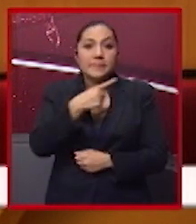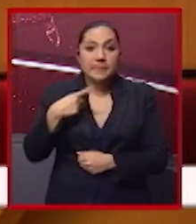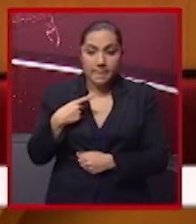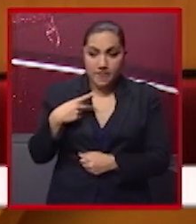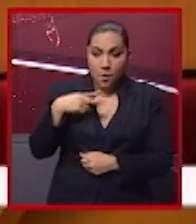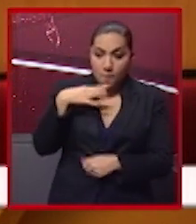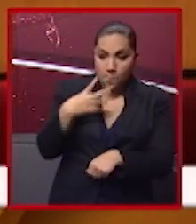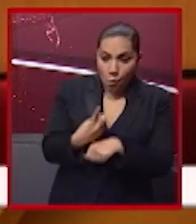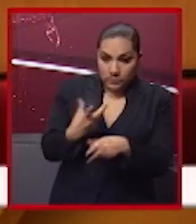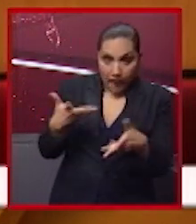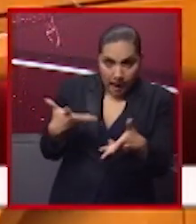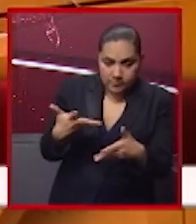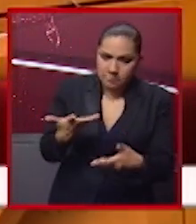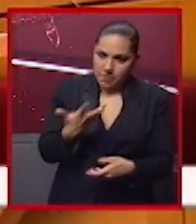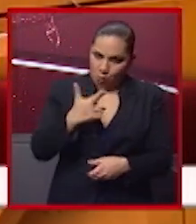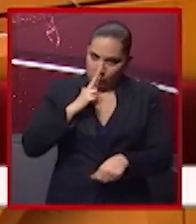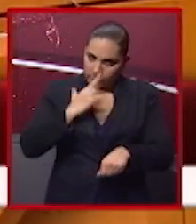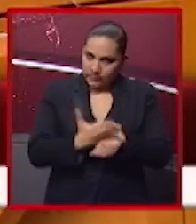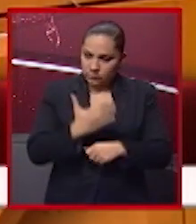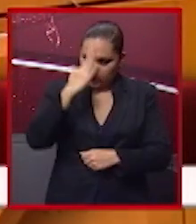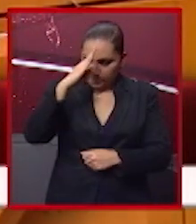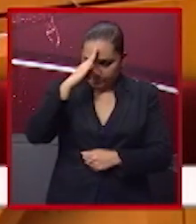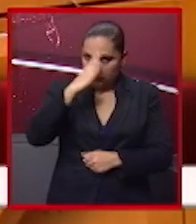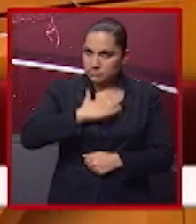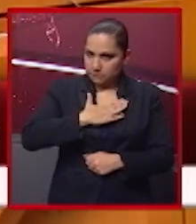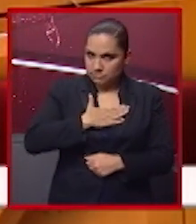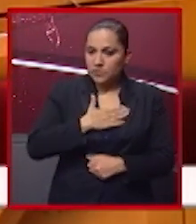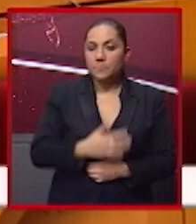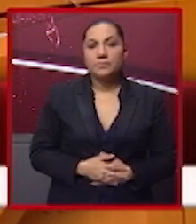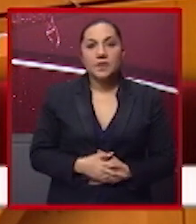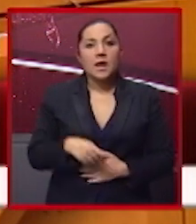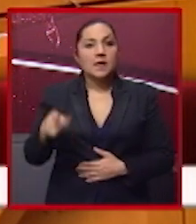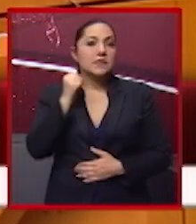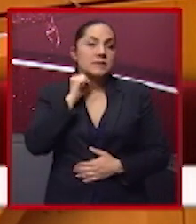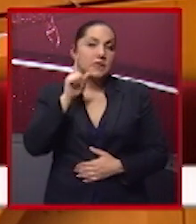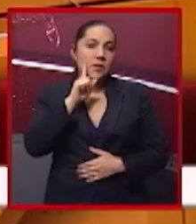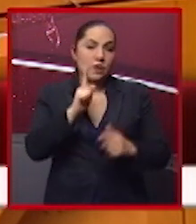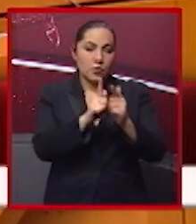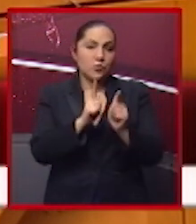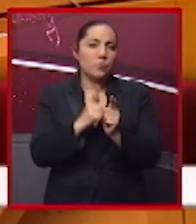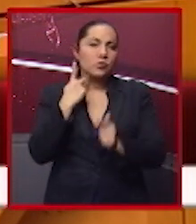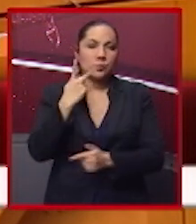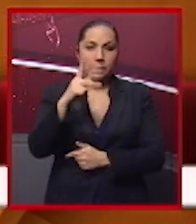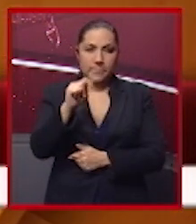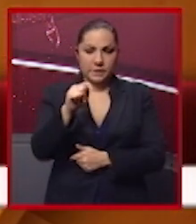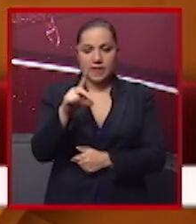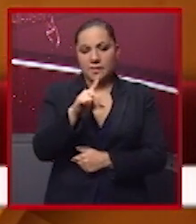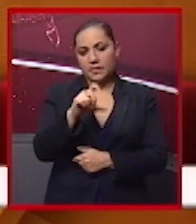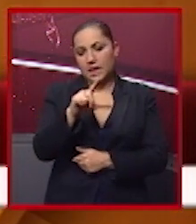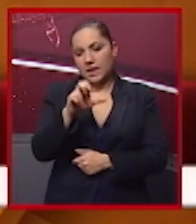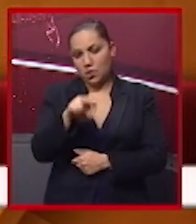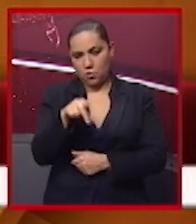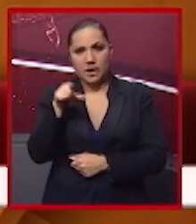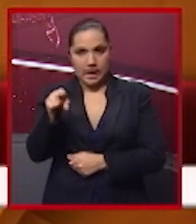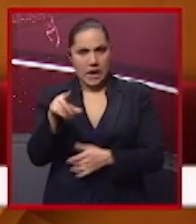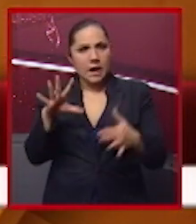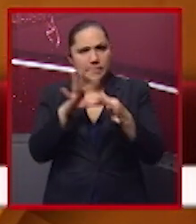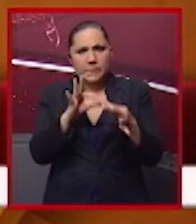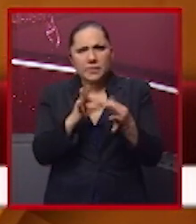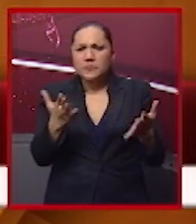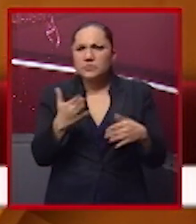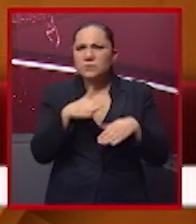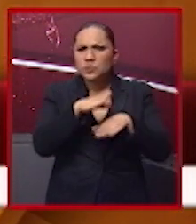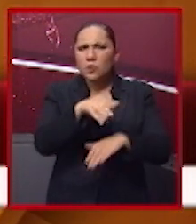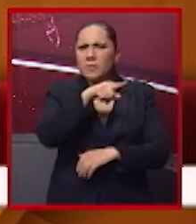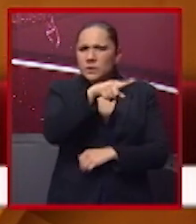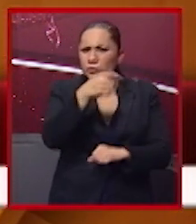responsabilidad. La senadora del PT, Alejandra del Carmen León, cuestionó al secretario de Gobernación sobre la escasa efectividad de la